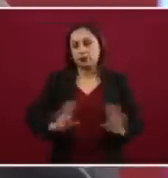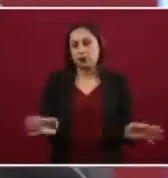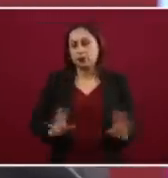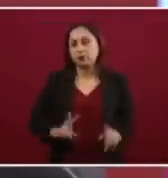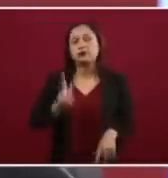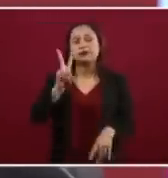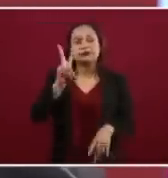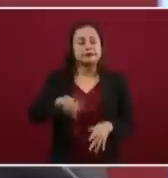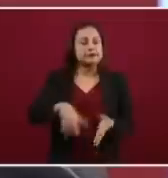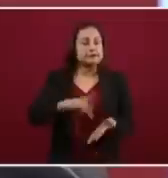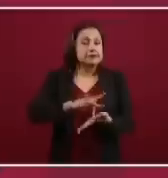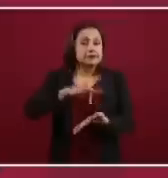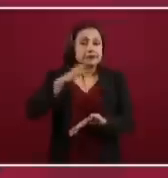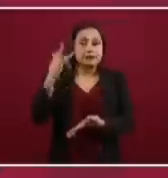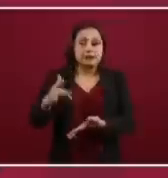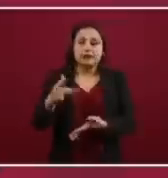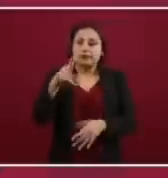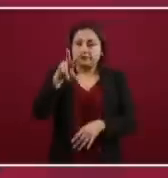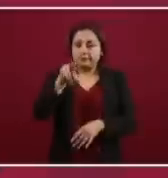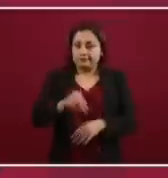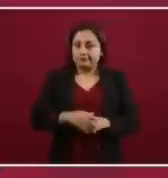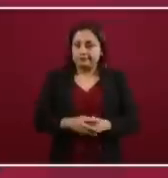Afortunadamente no es así.